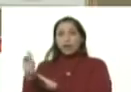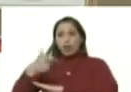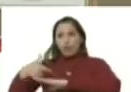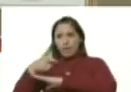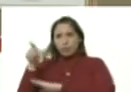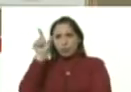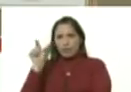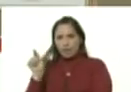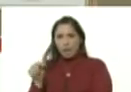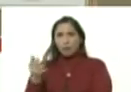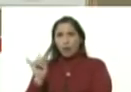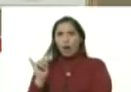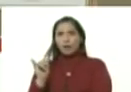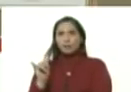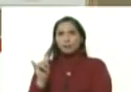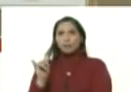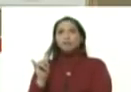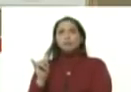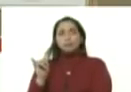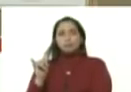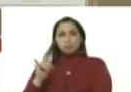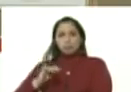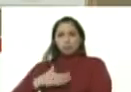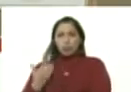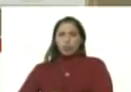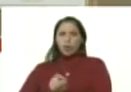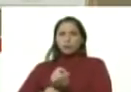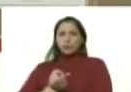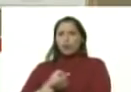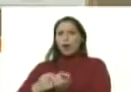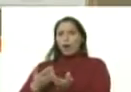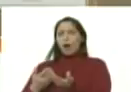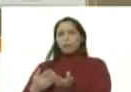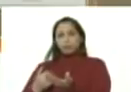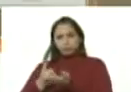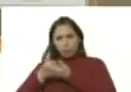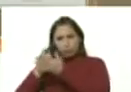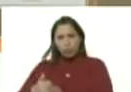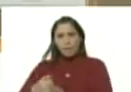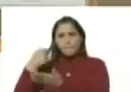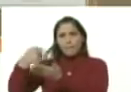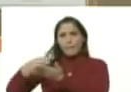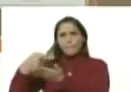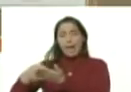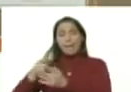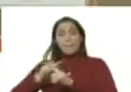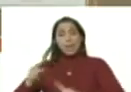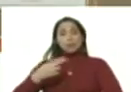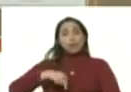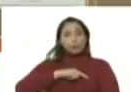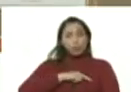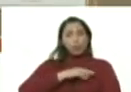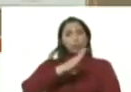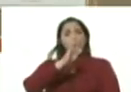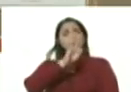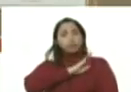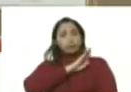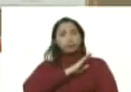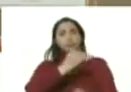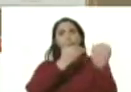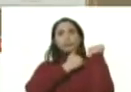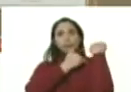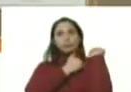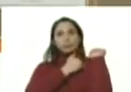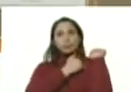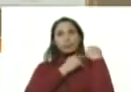bien cubrir esos gastos. Sin embargo, nos correspondía y nos corresponde a nosotros, pero